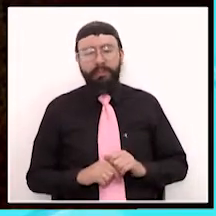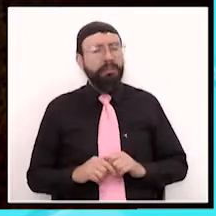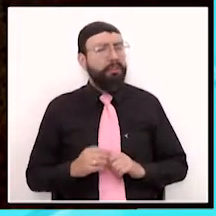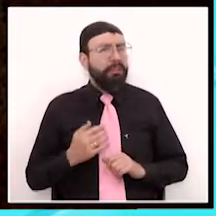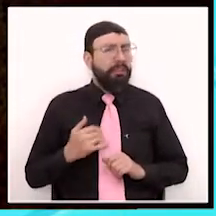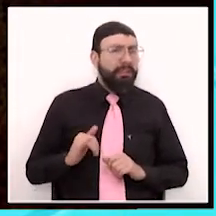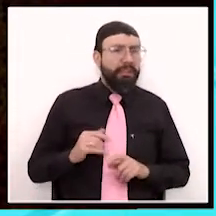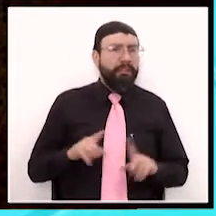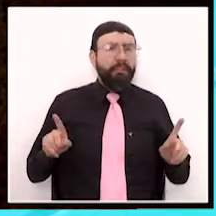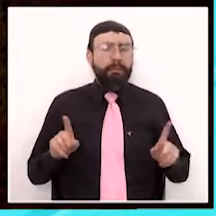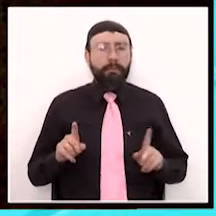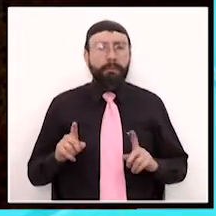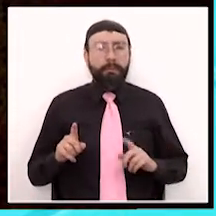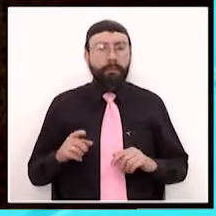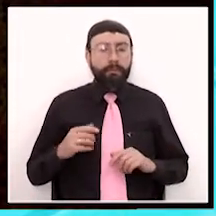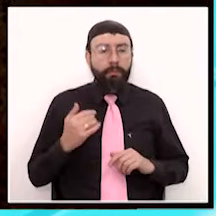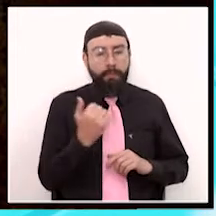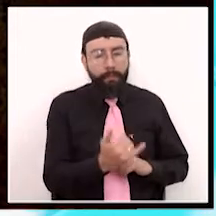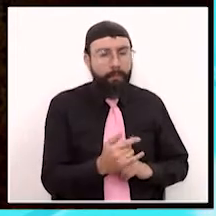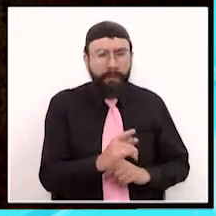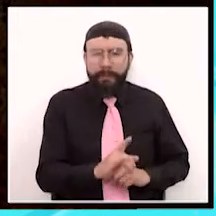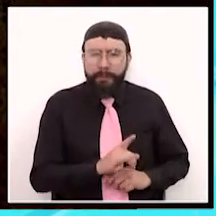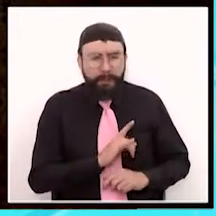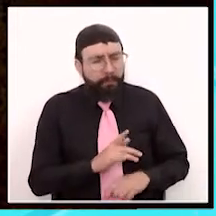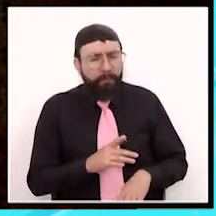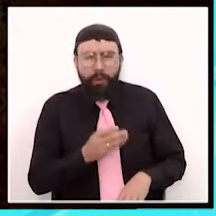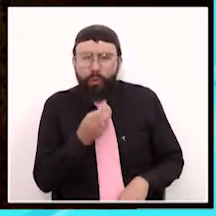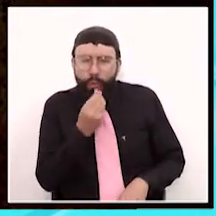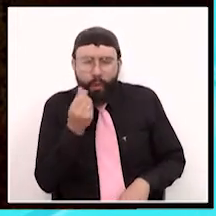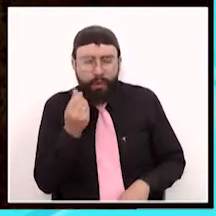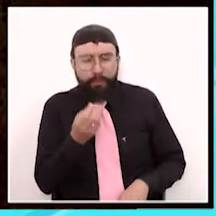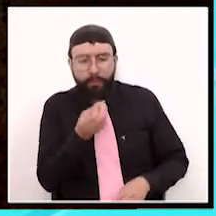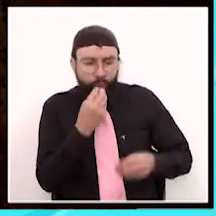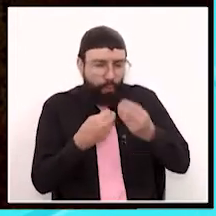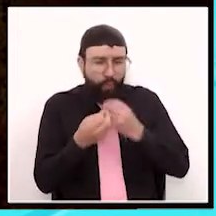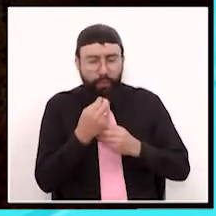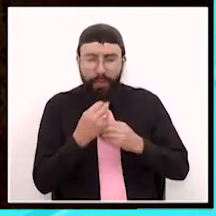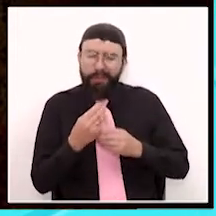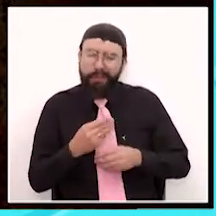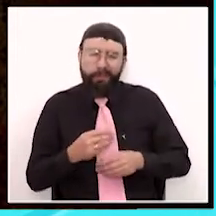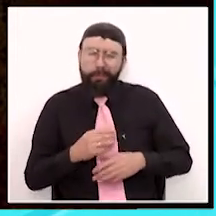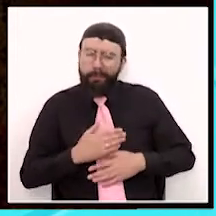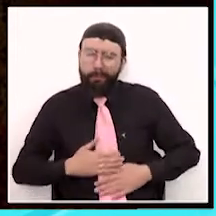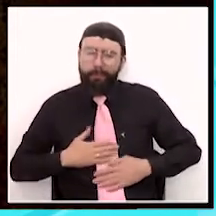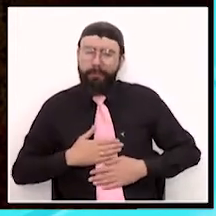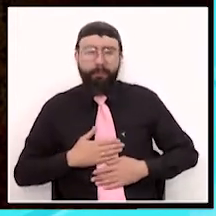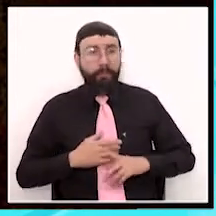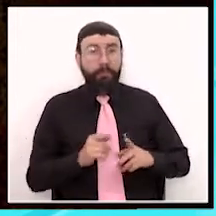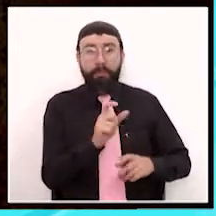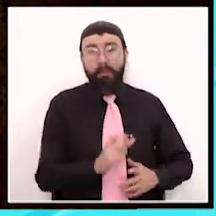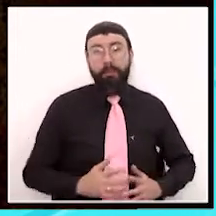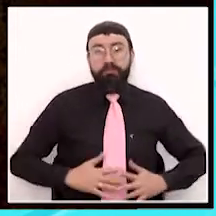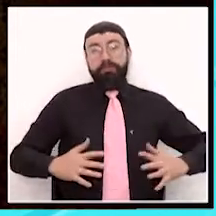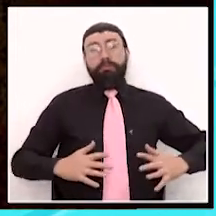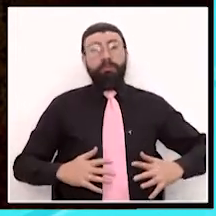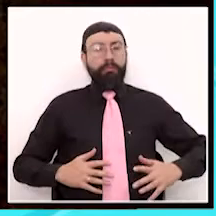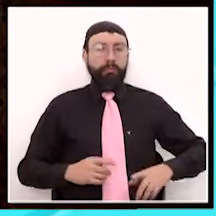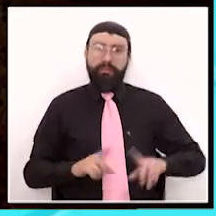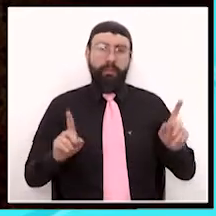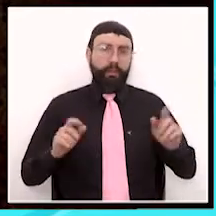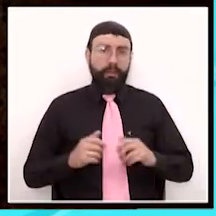Y ya está, es diferente una sensibilidad al gluten que una intolerancia al gluten. Si una persona simplemente es